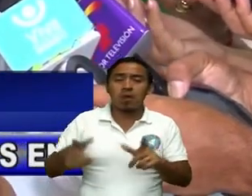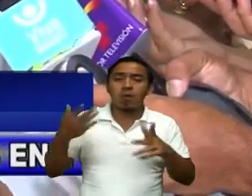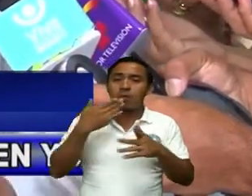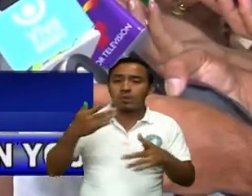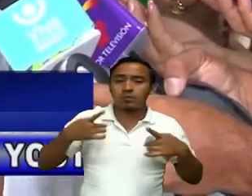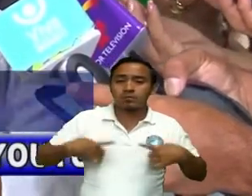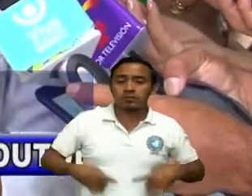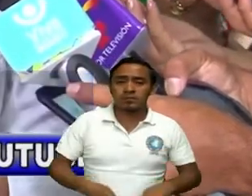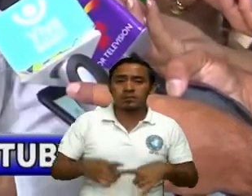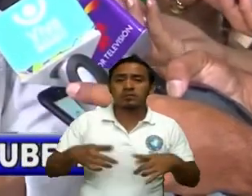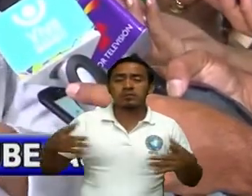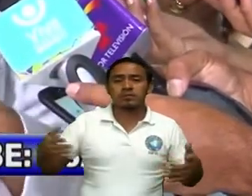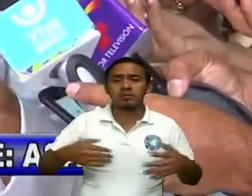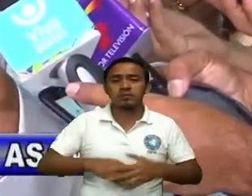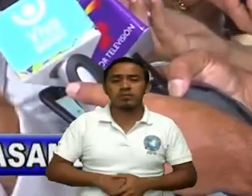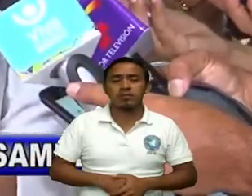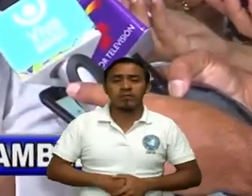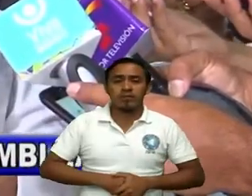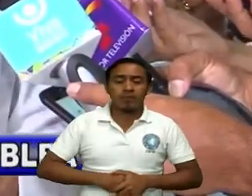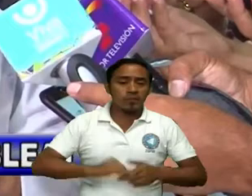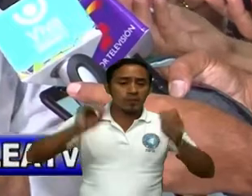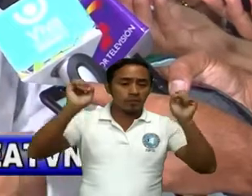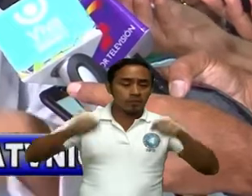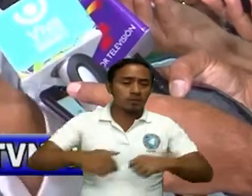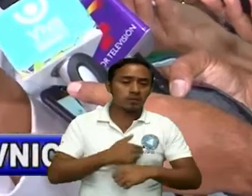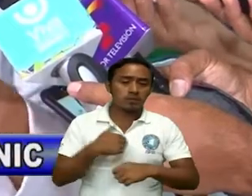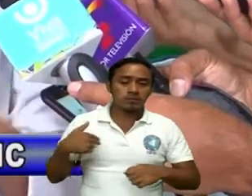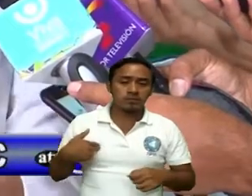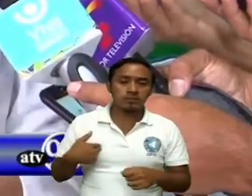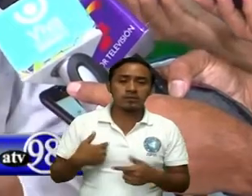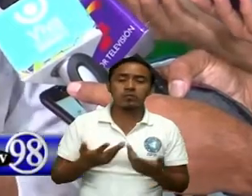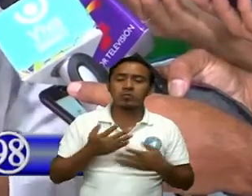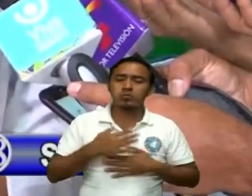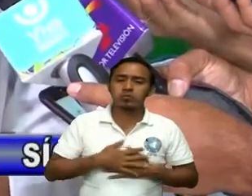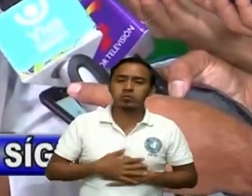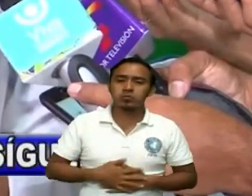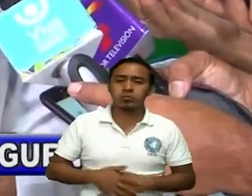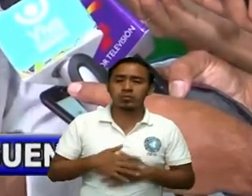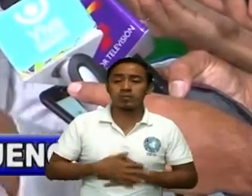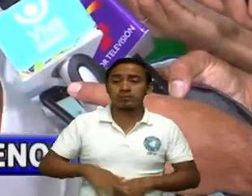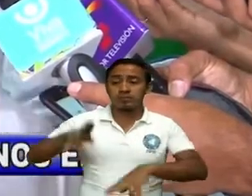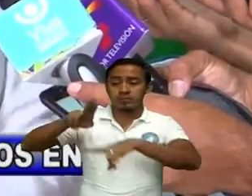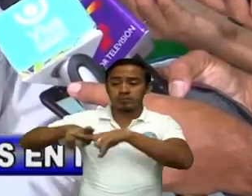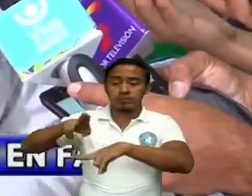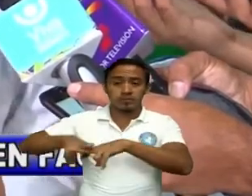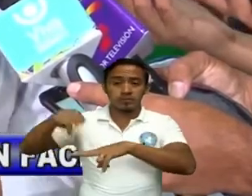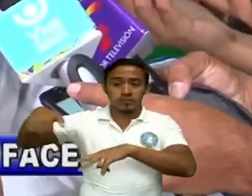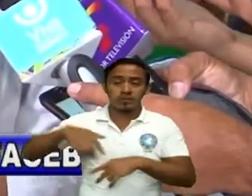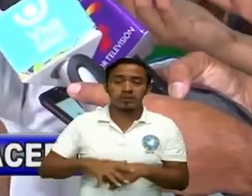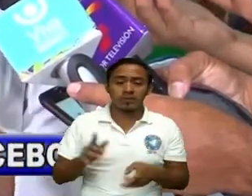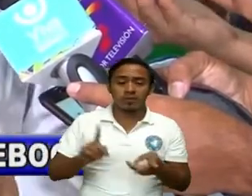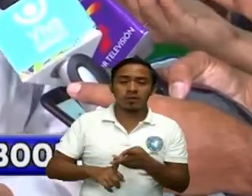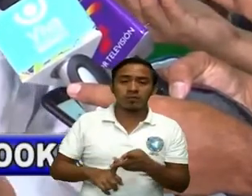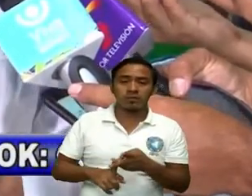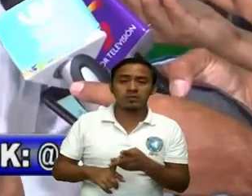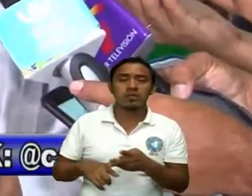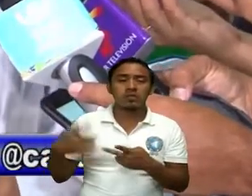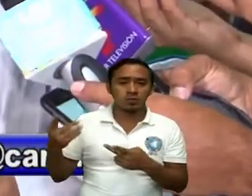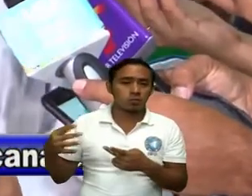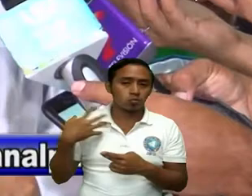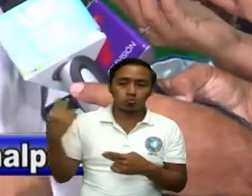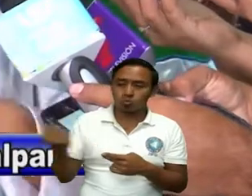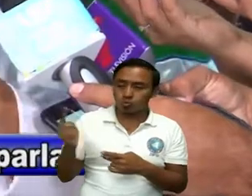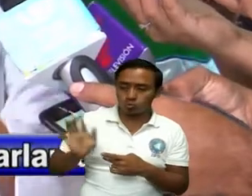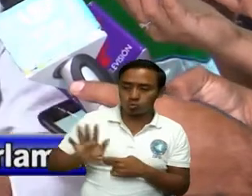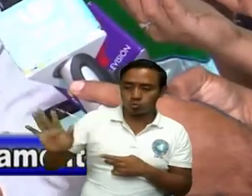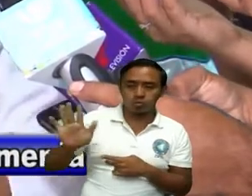digno, en un ambiente donde puedan estar descansando en sillas, donde tienen un área exclusiva para